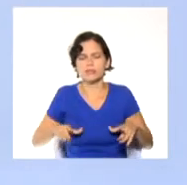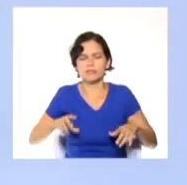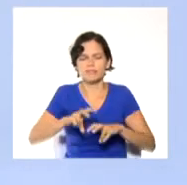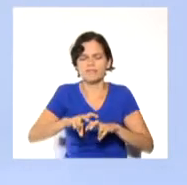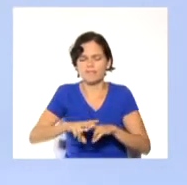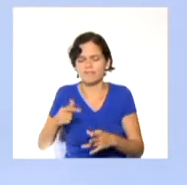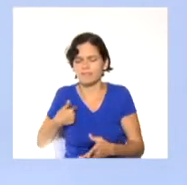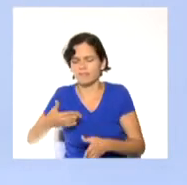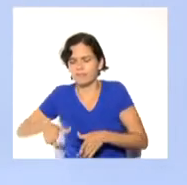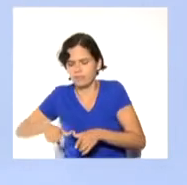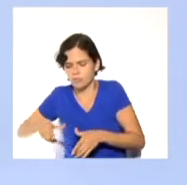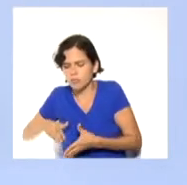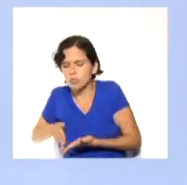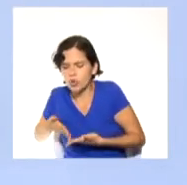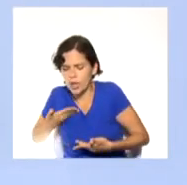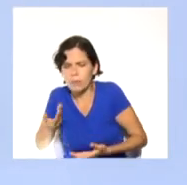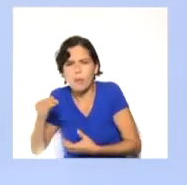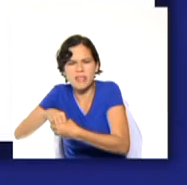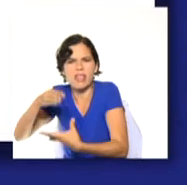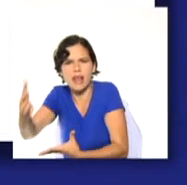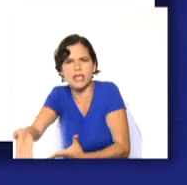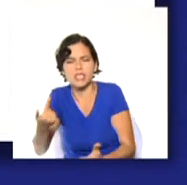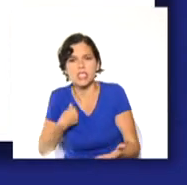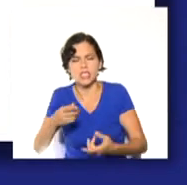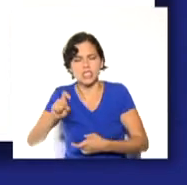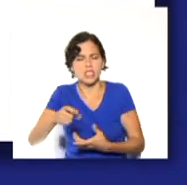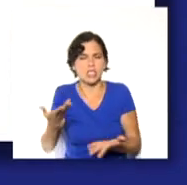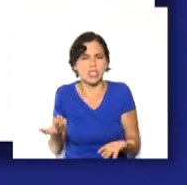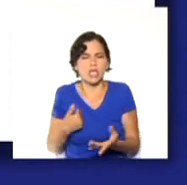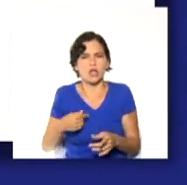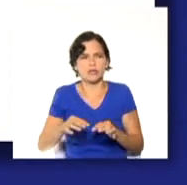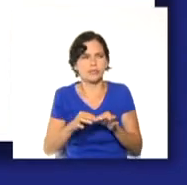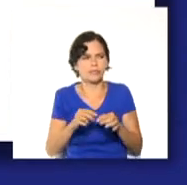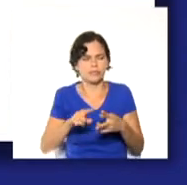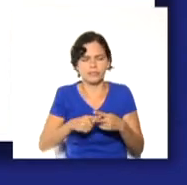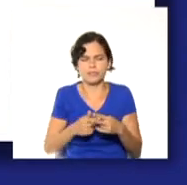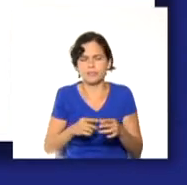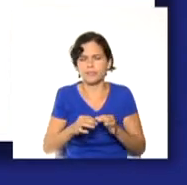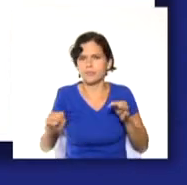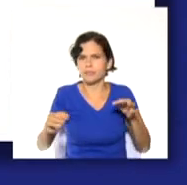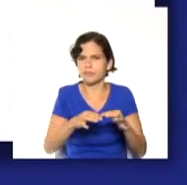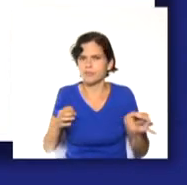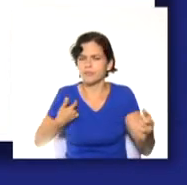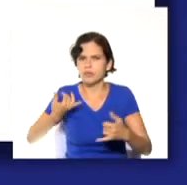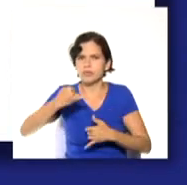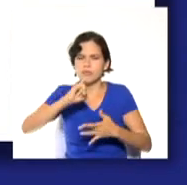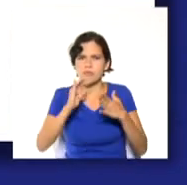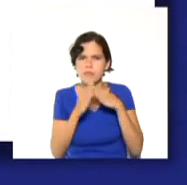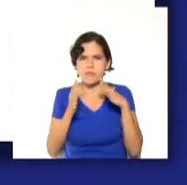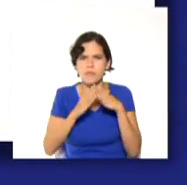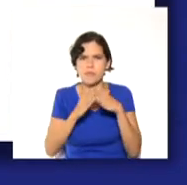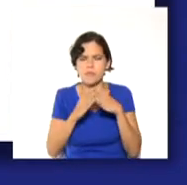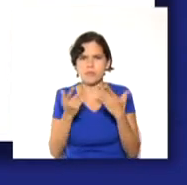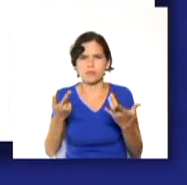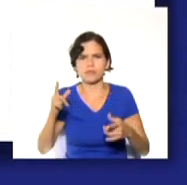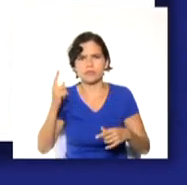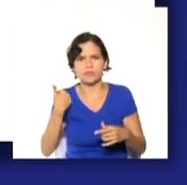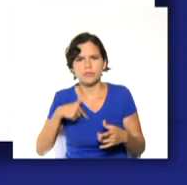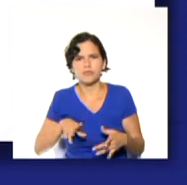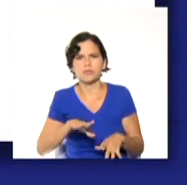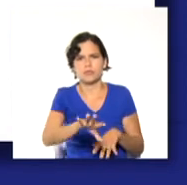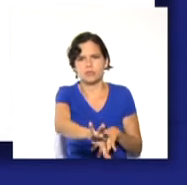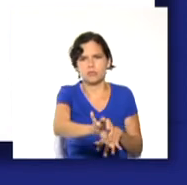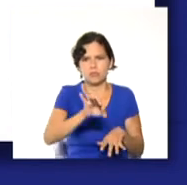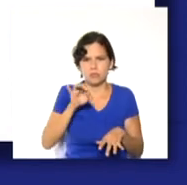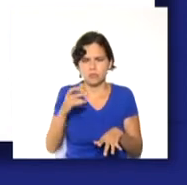espacio y evitará que lo movamos sin ser necesario. Los instrumentos de medida que se encuentran en el hogar. Solemos tener al alcance